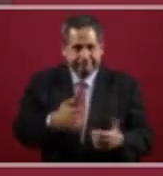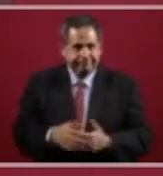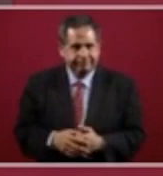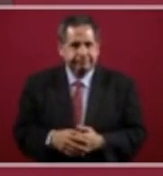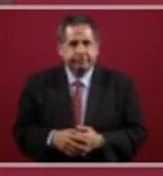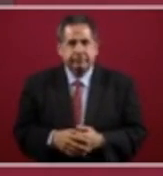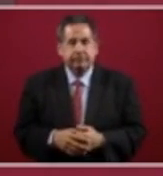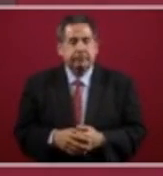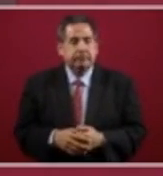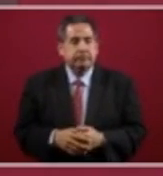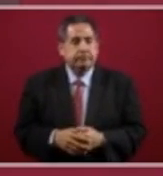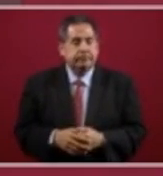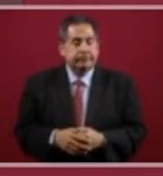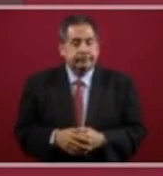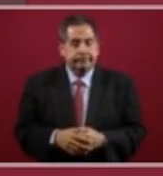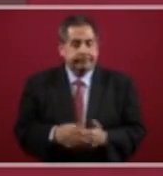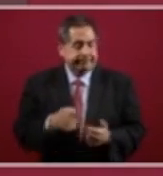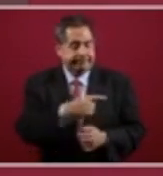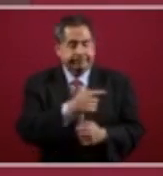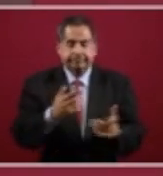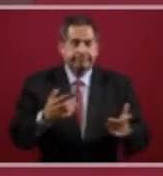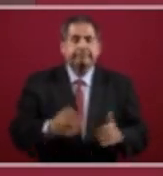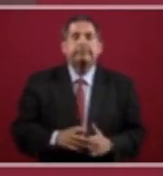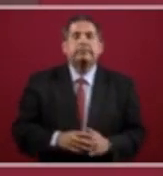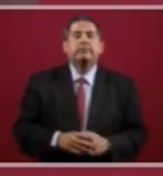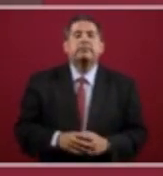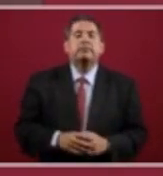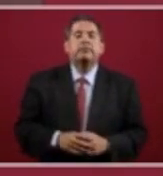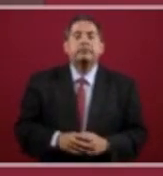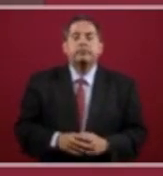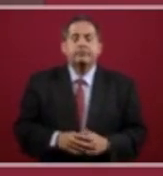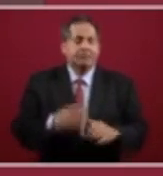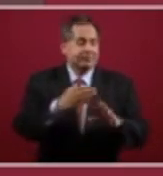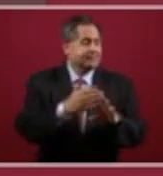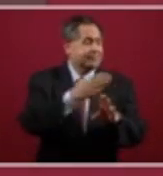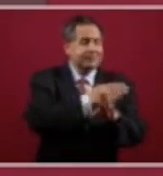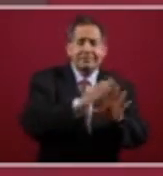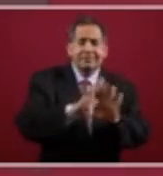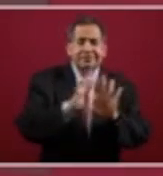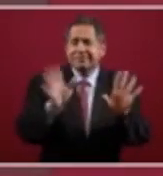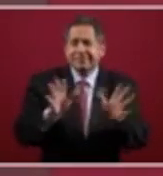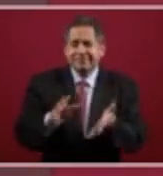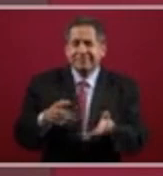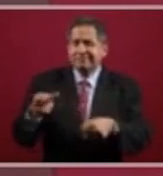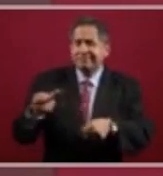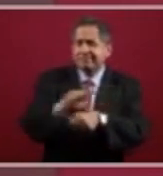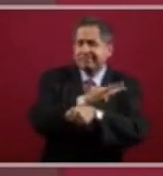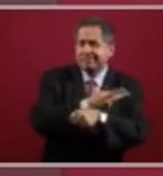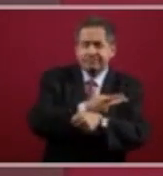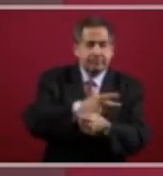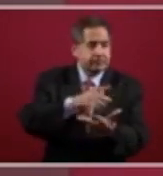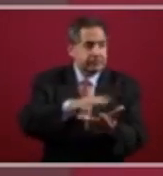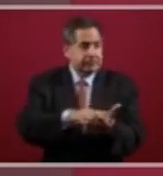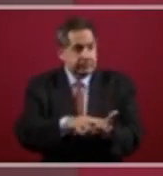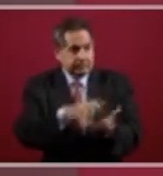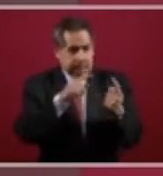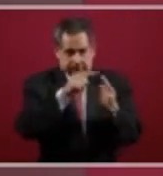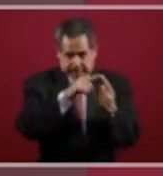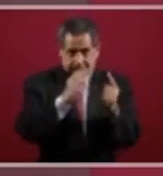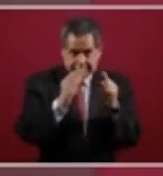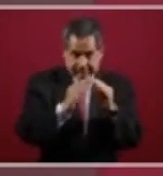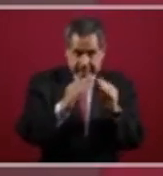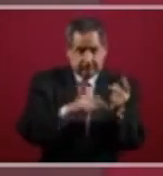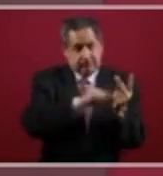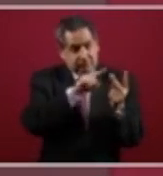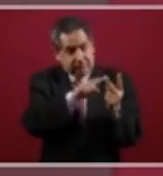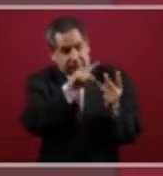si ya hubo la entrega de la mayor parte de los bienes